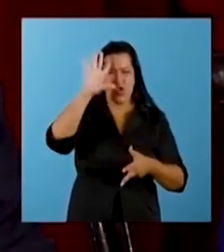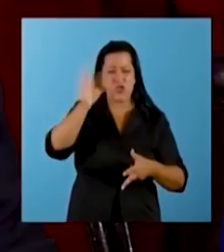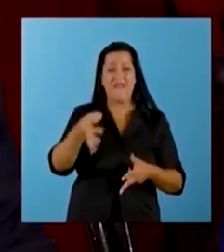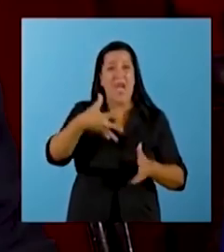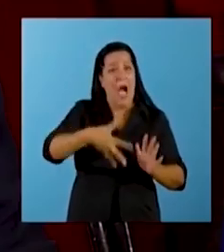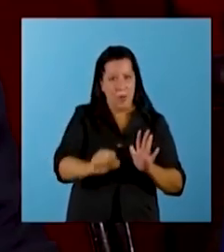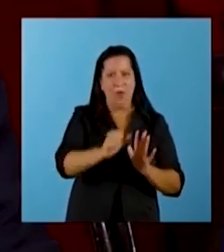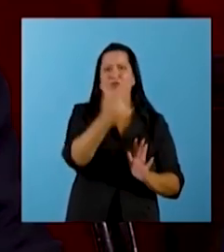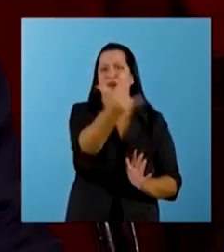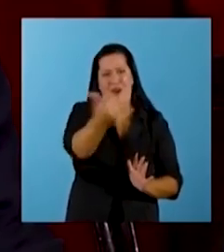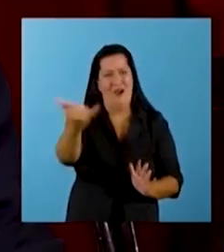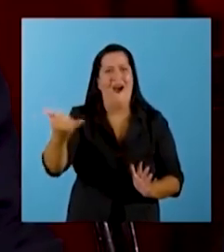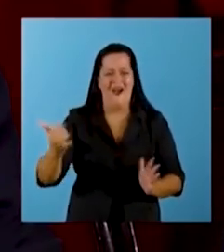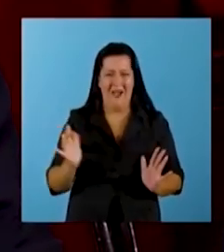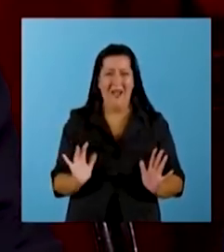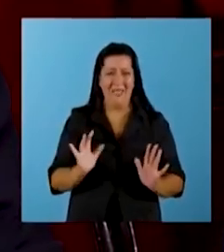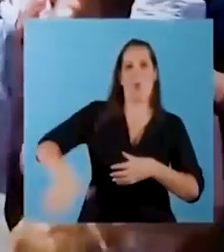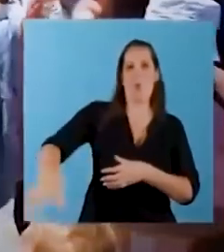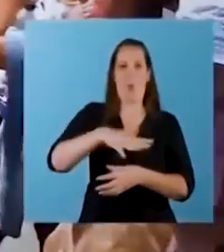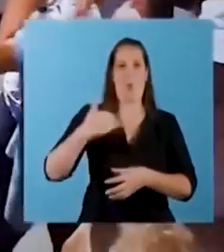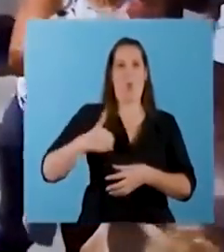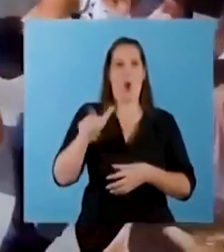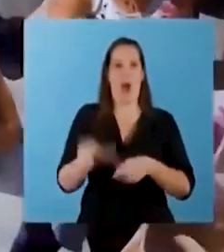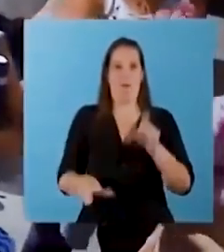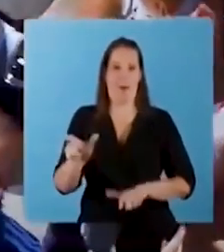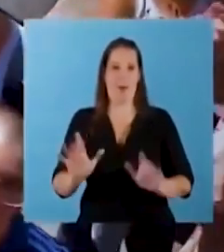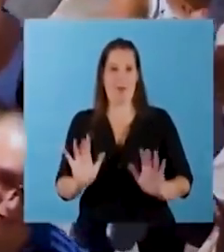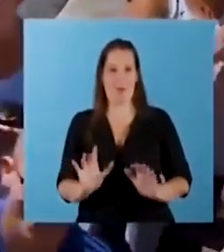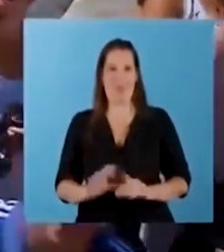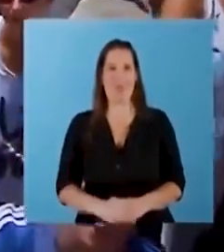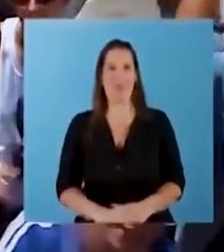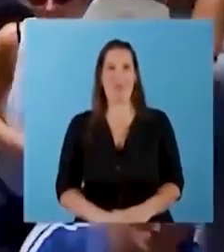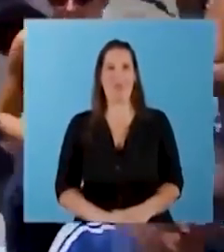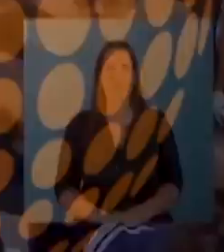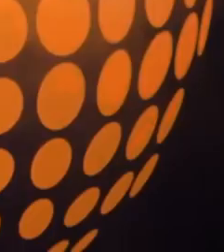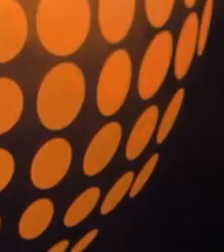aborto sucede. Es un hecho.